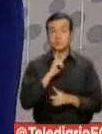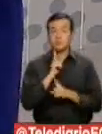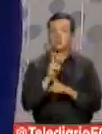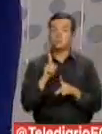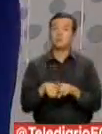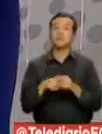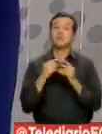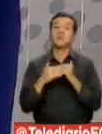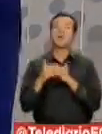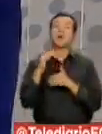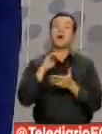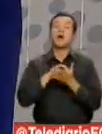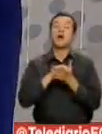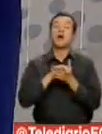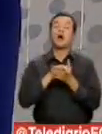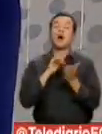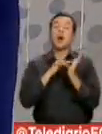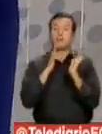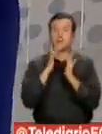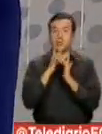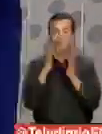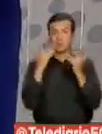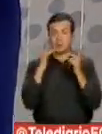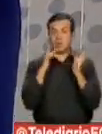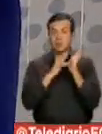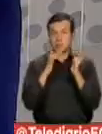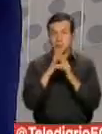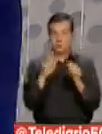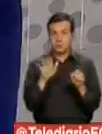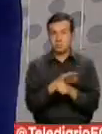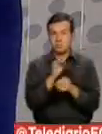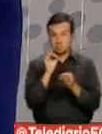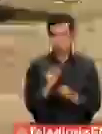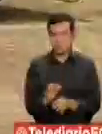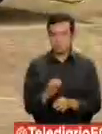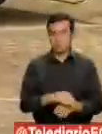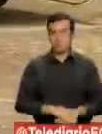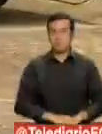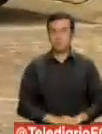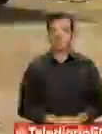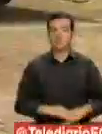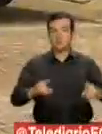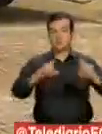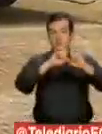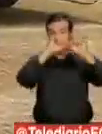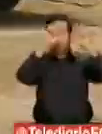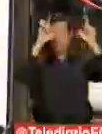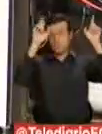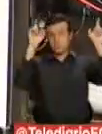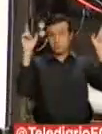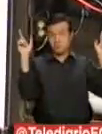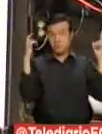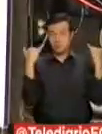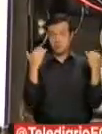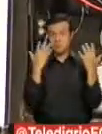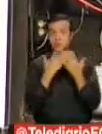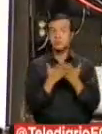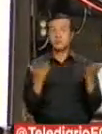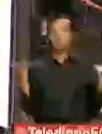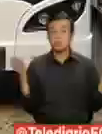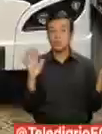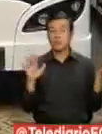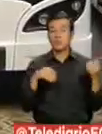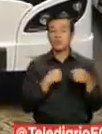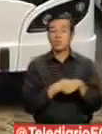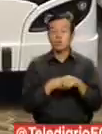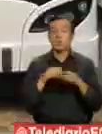en circulación en abril cuando la estación de carga esté lista. La empresa BYD actualmente se encuentra equipando en sus